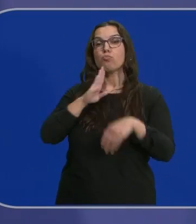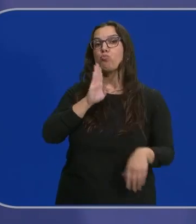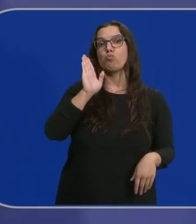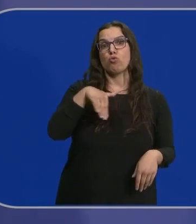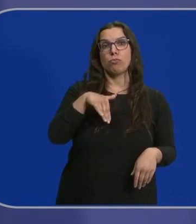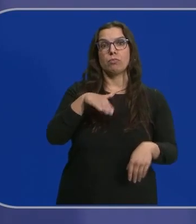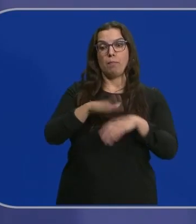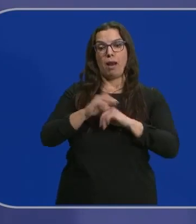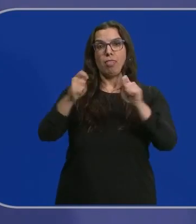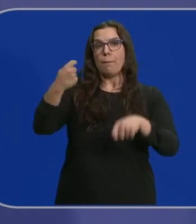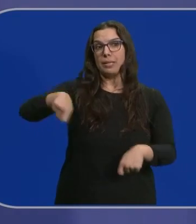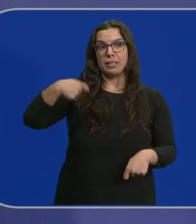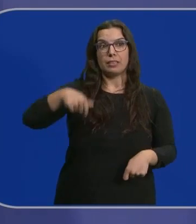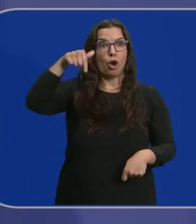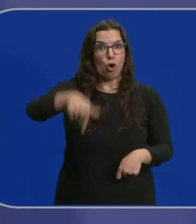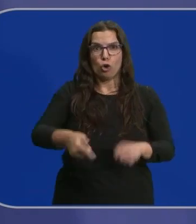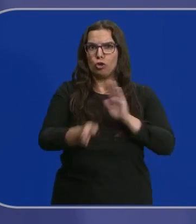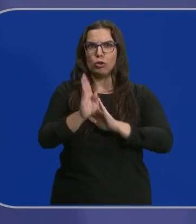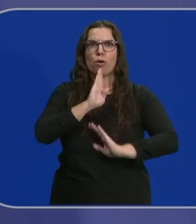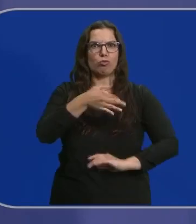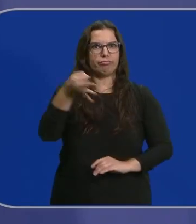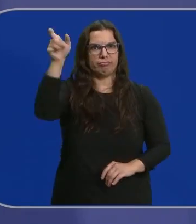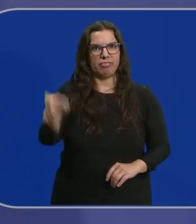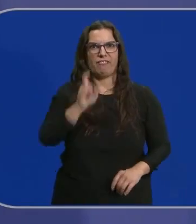idónea para presidir España lo sigue siendo a día de hoy.